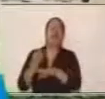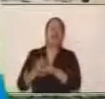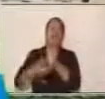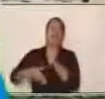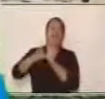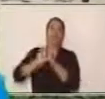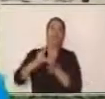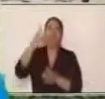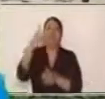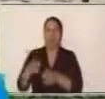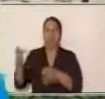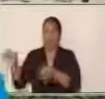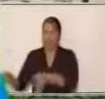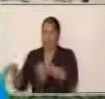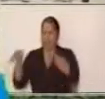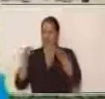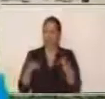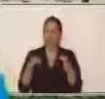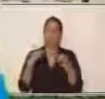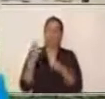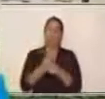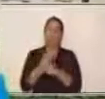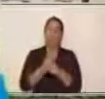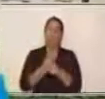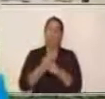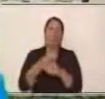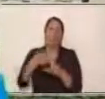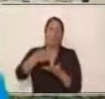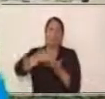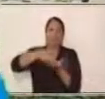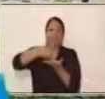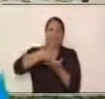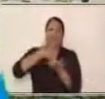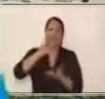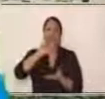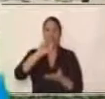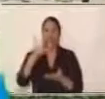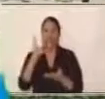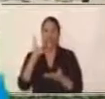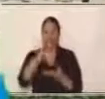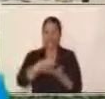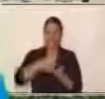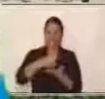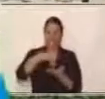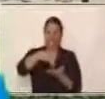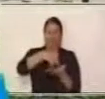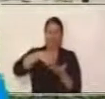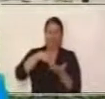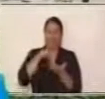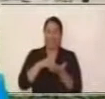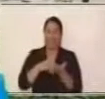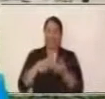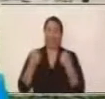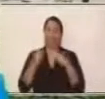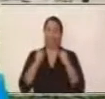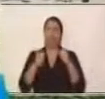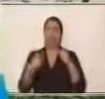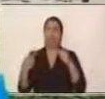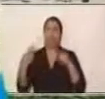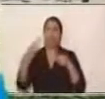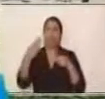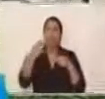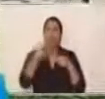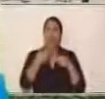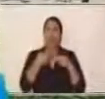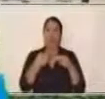el disco y vamos a trazar un círculo. Lo traigo ya hecho.